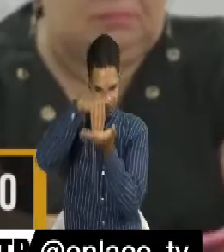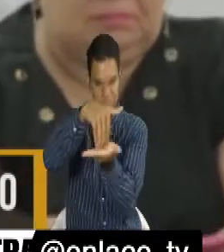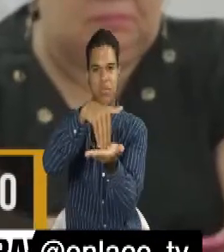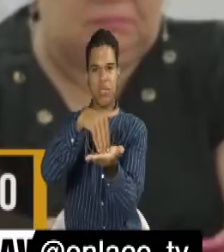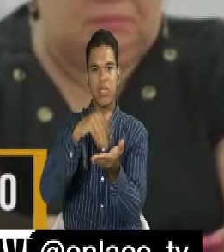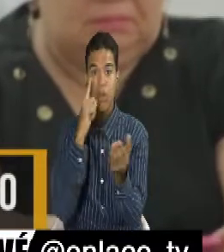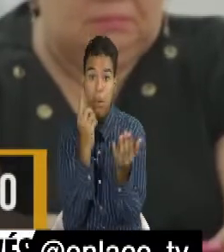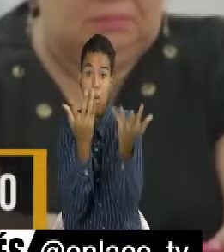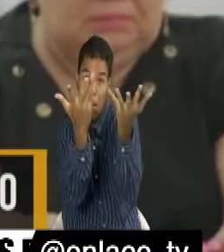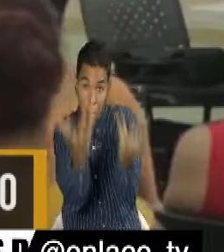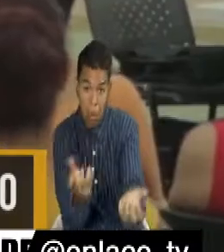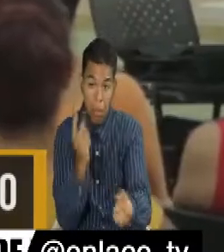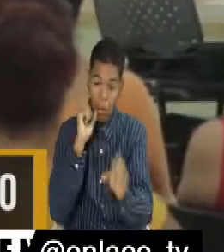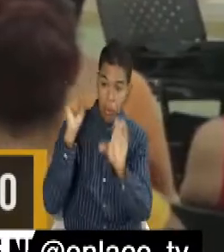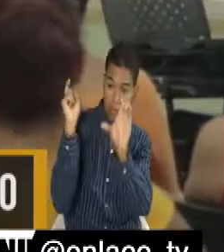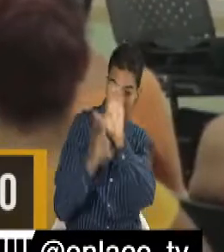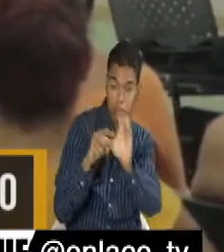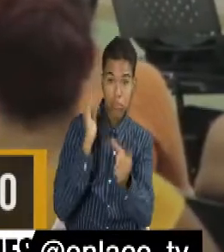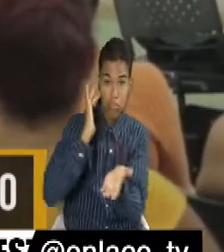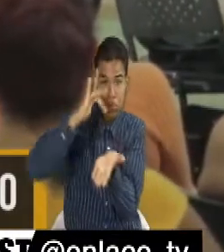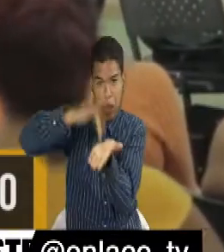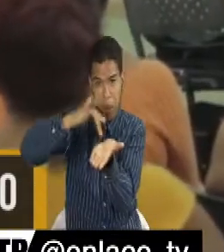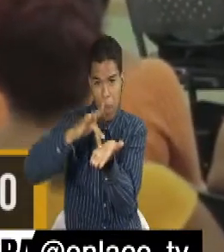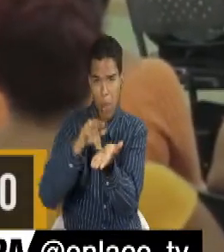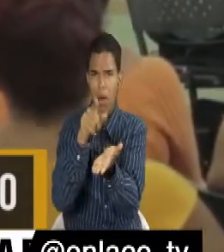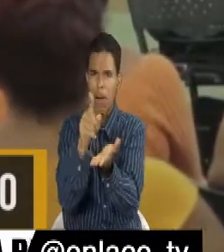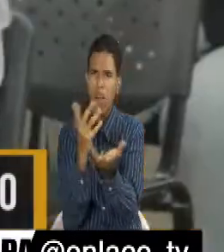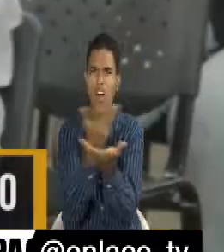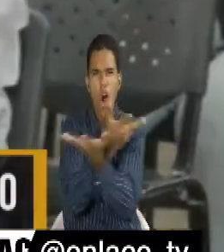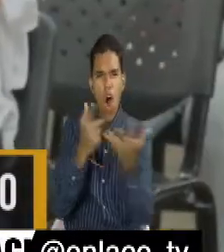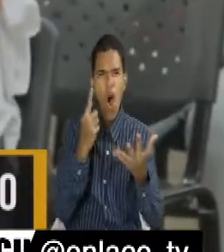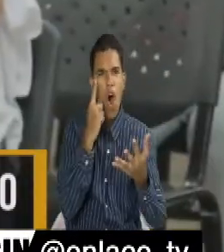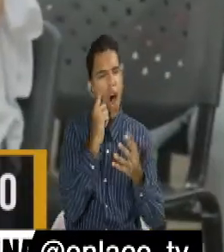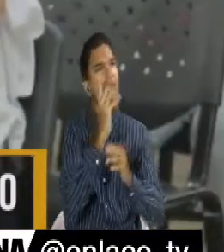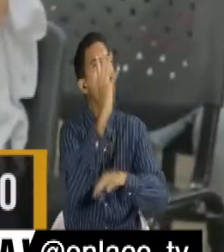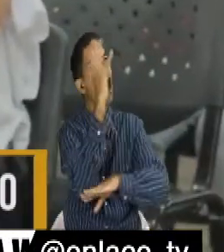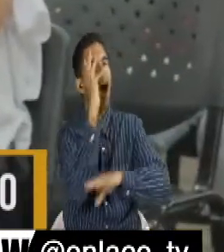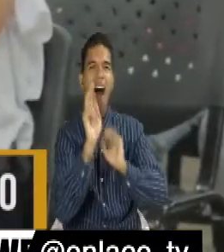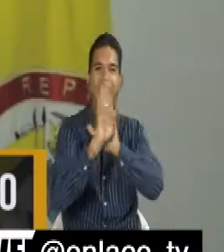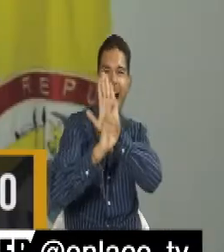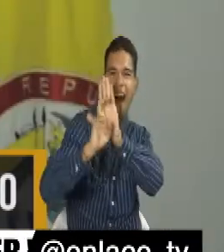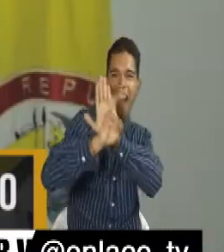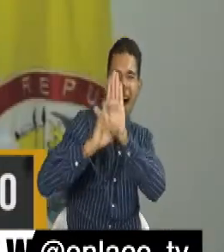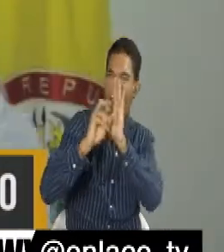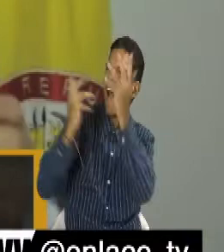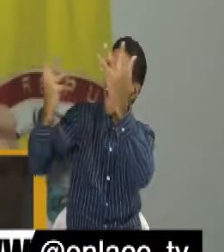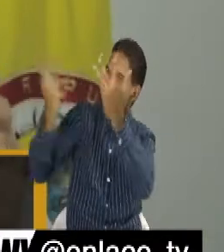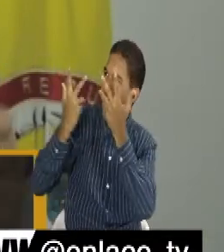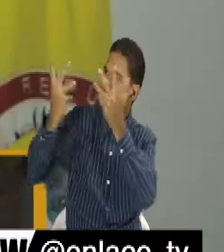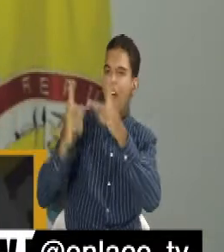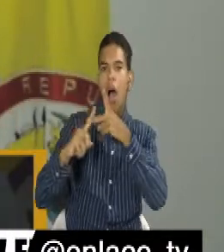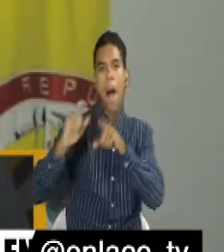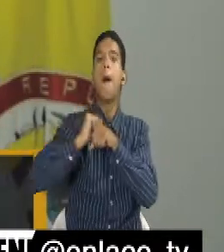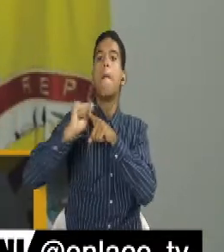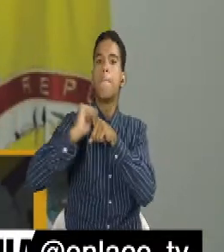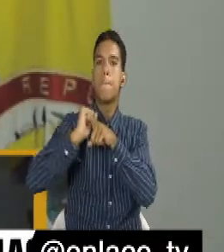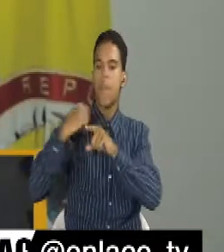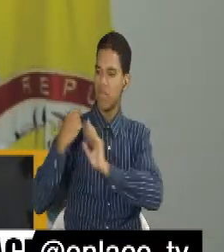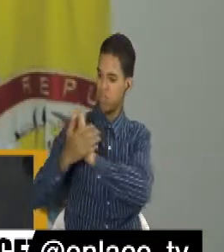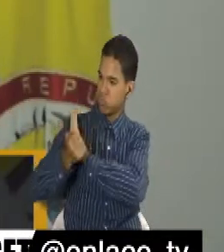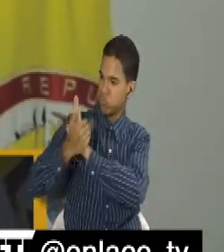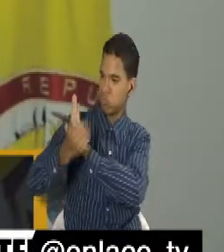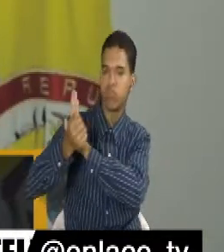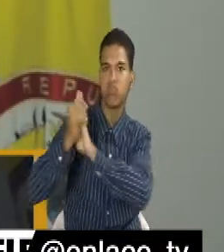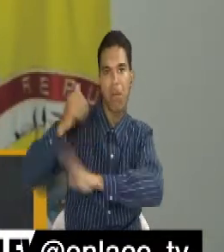de los mismos. Allí van a encontrar elementos teórico-prácticos que fortalecerán sus habilidades y las competencias en el desarrollo de